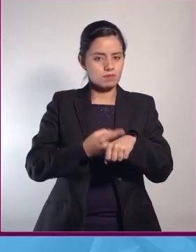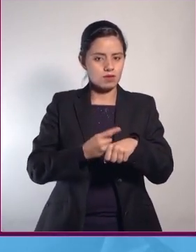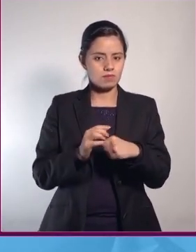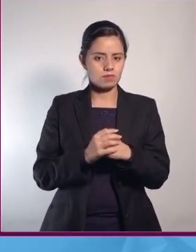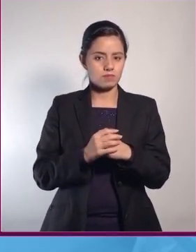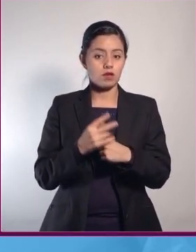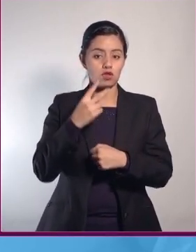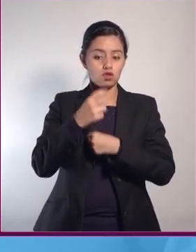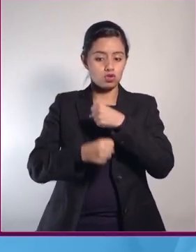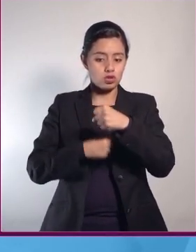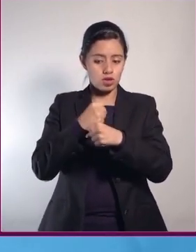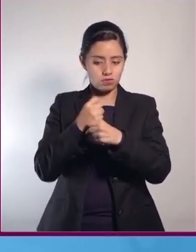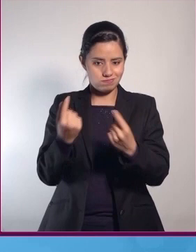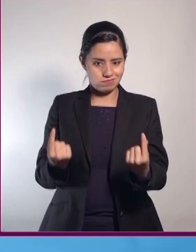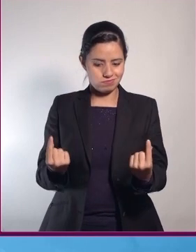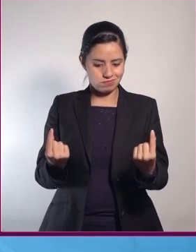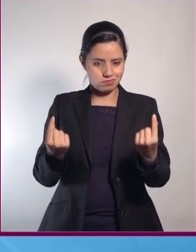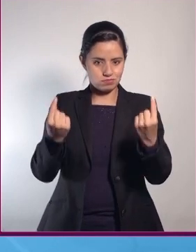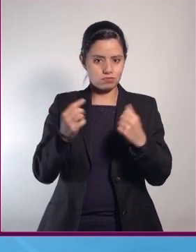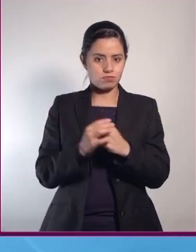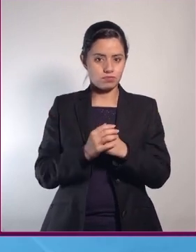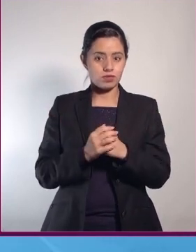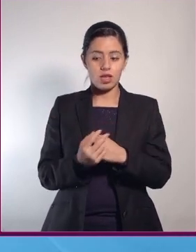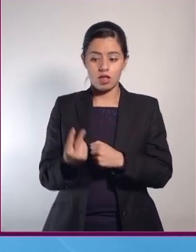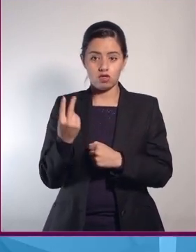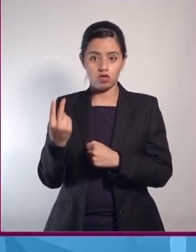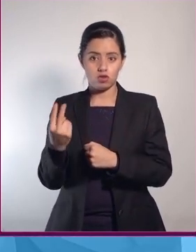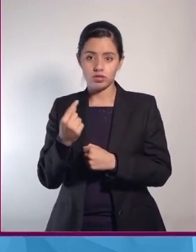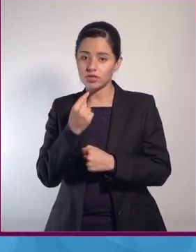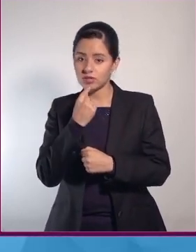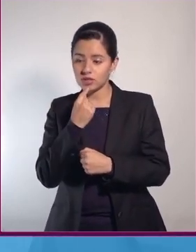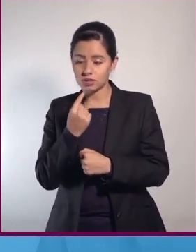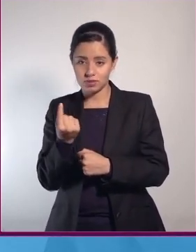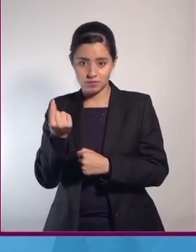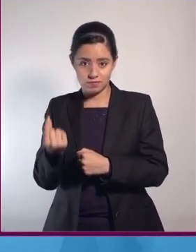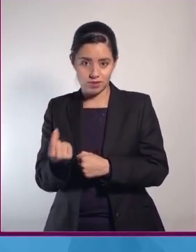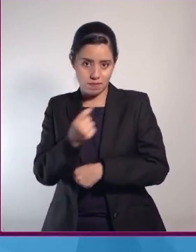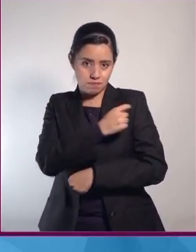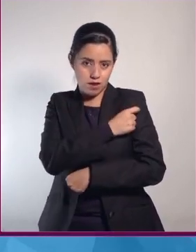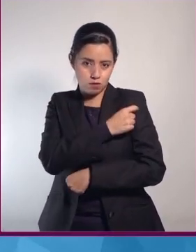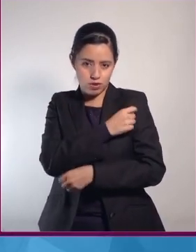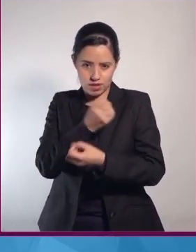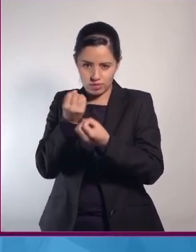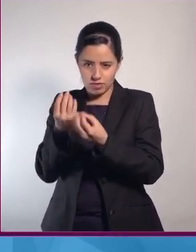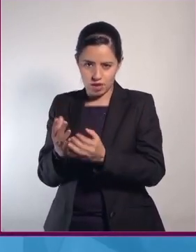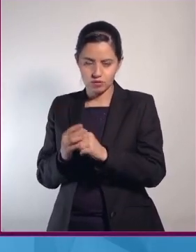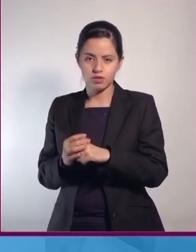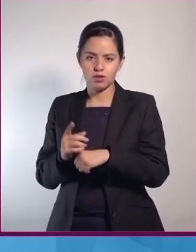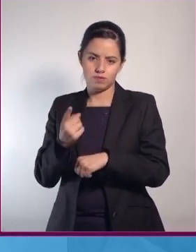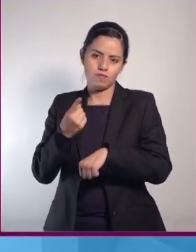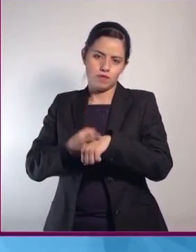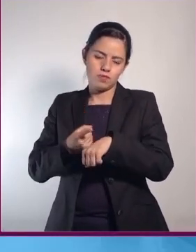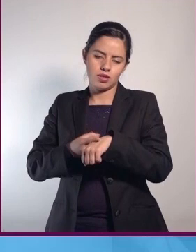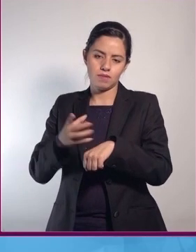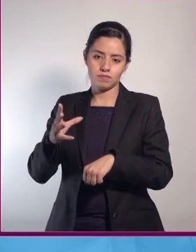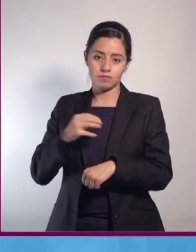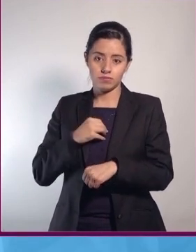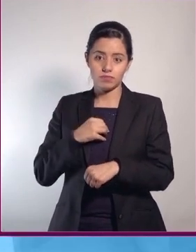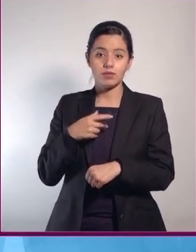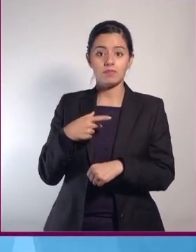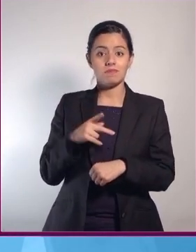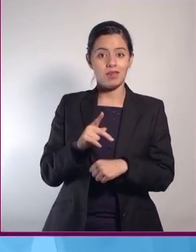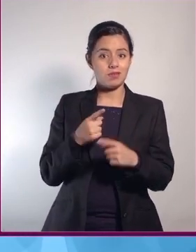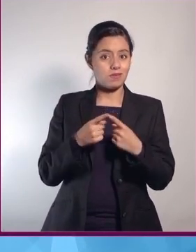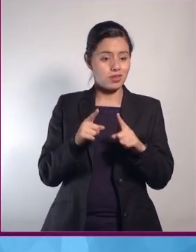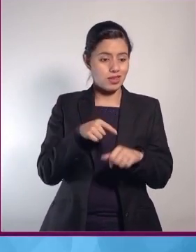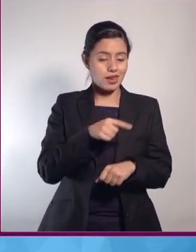2 años más tarde, 2 de las niñas que habían recibido la vacuna contra el VPH tenían displasia en el cuello uterino. Sin embargo, entre las